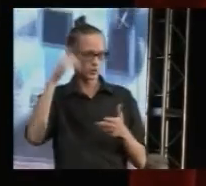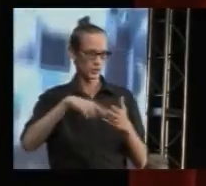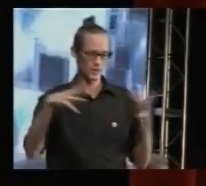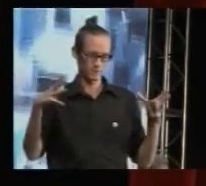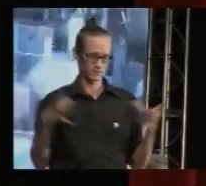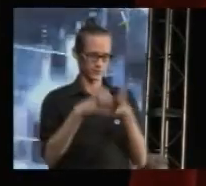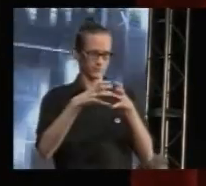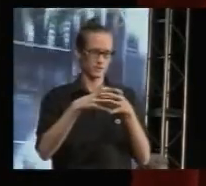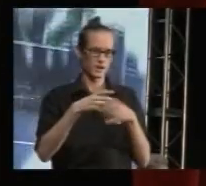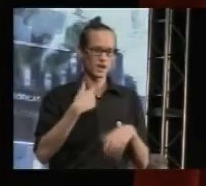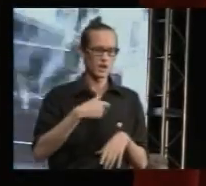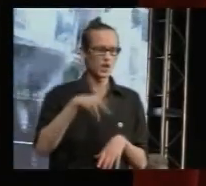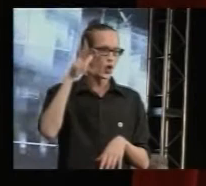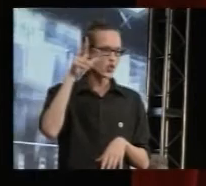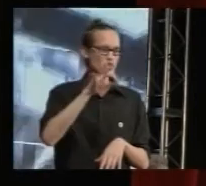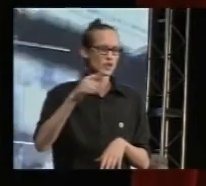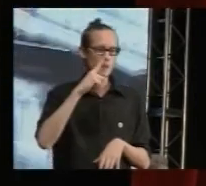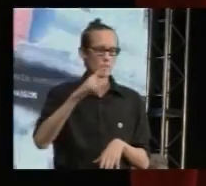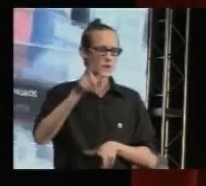a más de 800.000 personas.